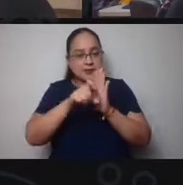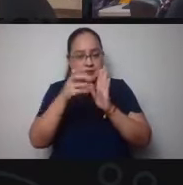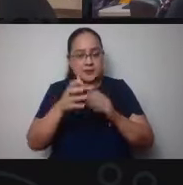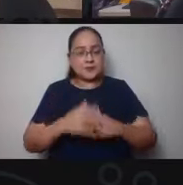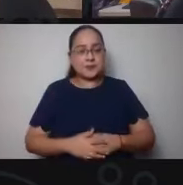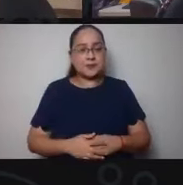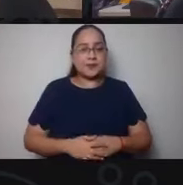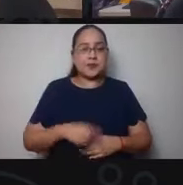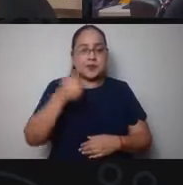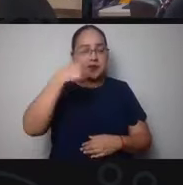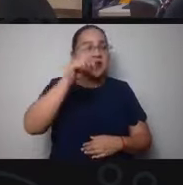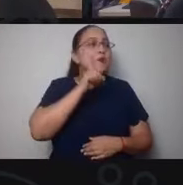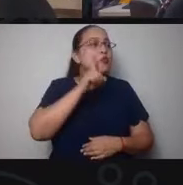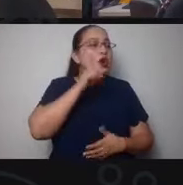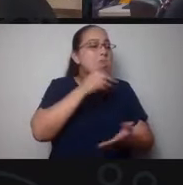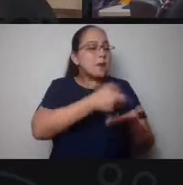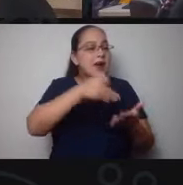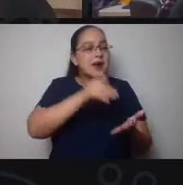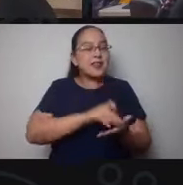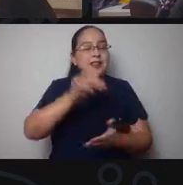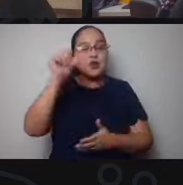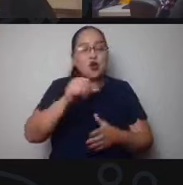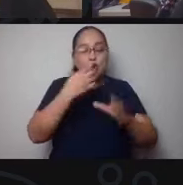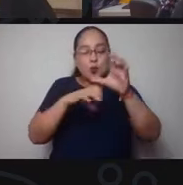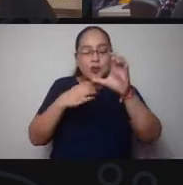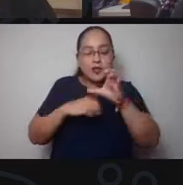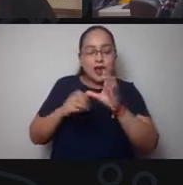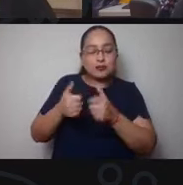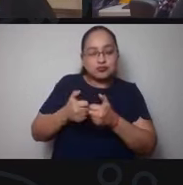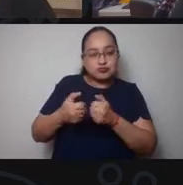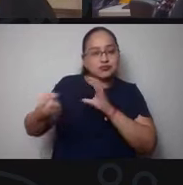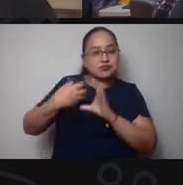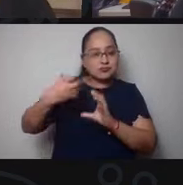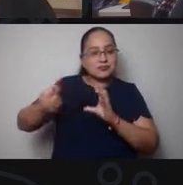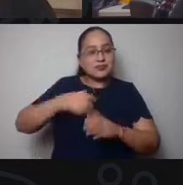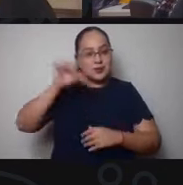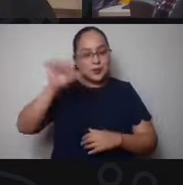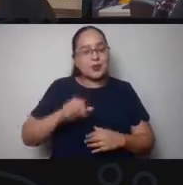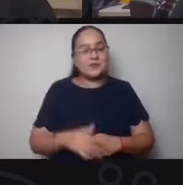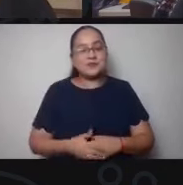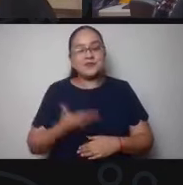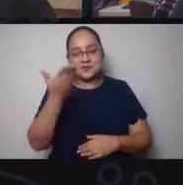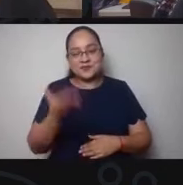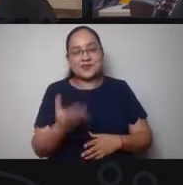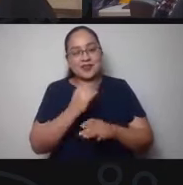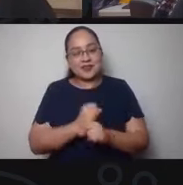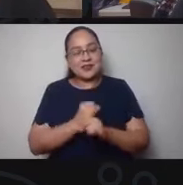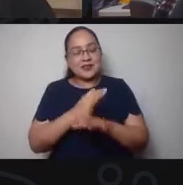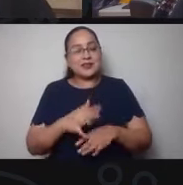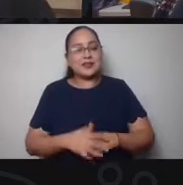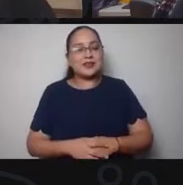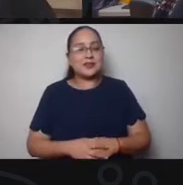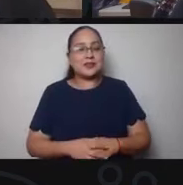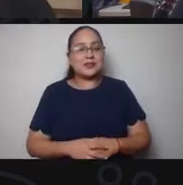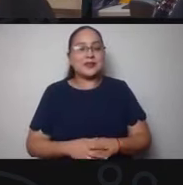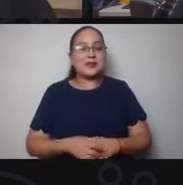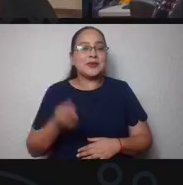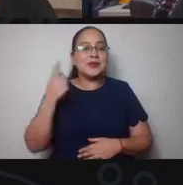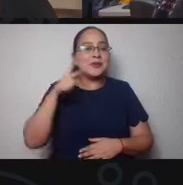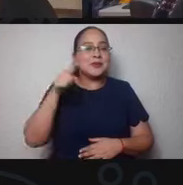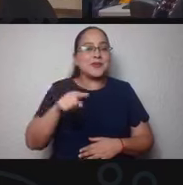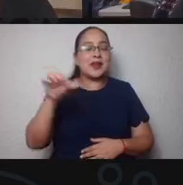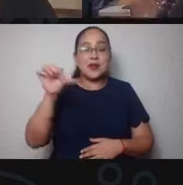Para las chicas valientes que nos escribieron el día de hoy, ahí están los datos, para que le manden